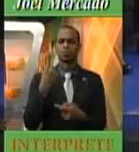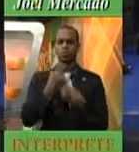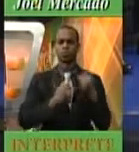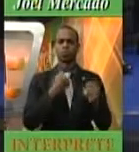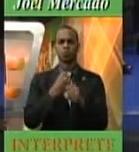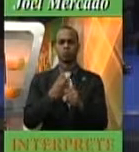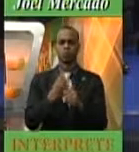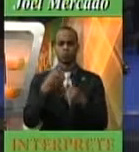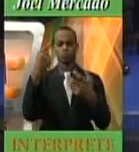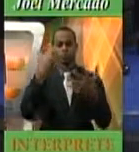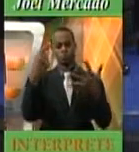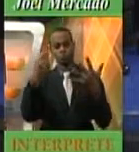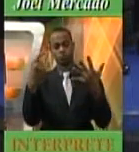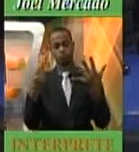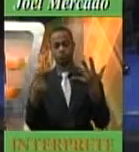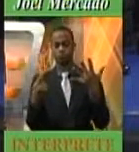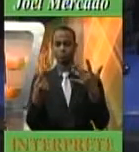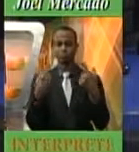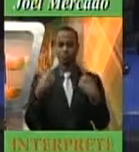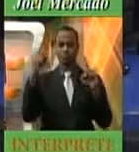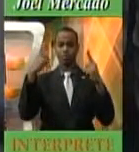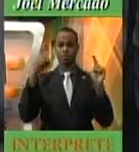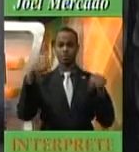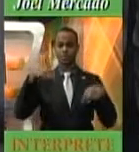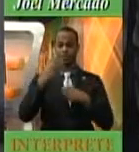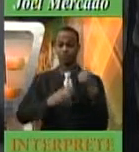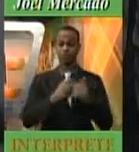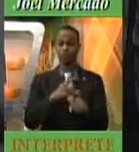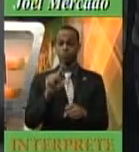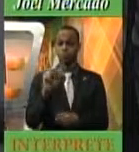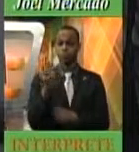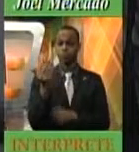lleno de productos. El año 2015 es muy especial porque,